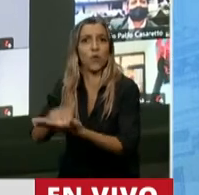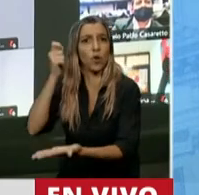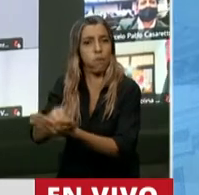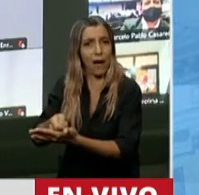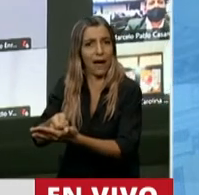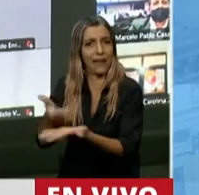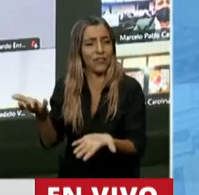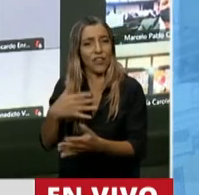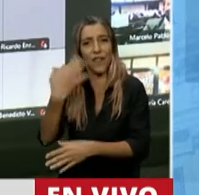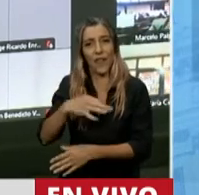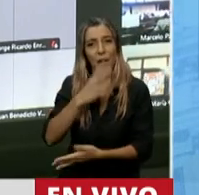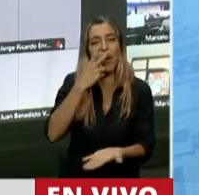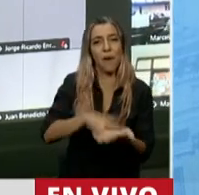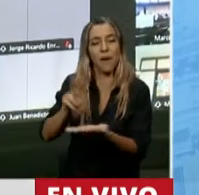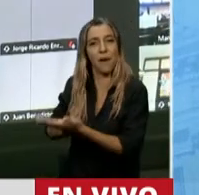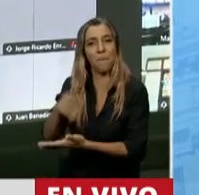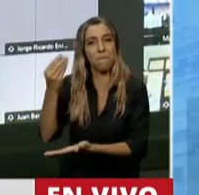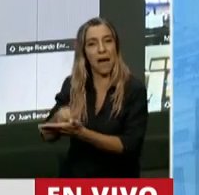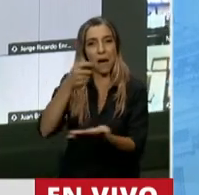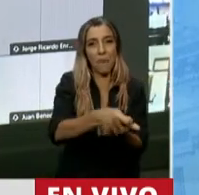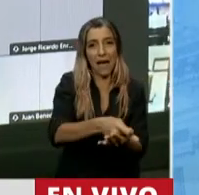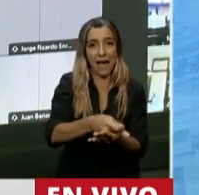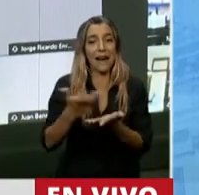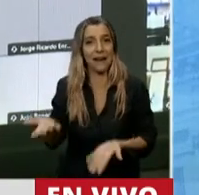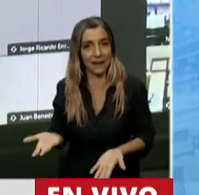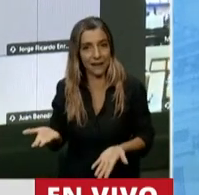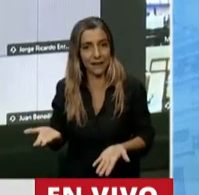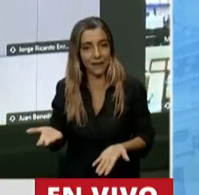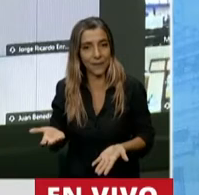gastos de impuesto a la ganancia, de ingresos brutos, que tanto afecta